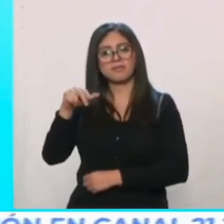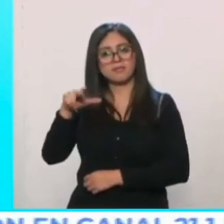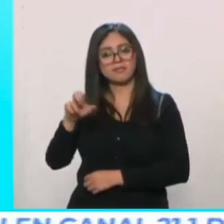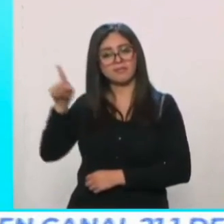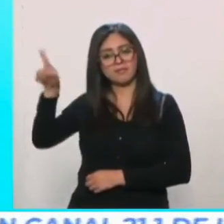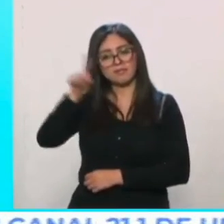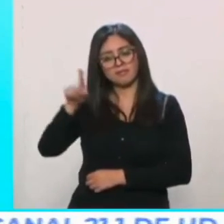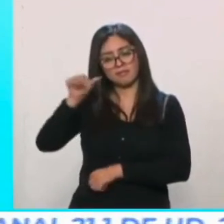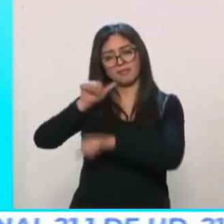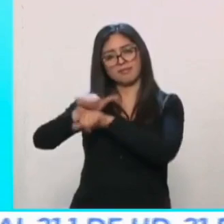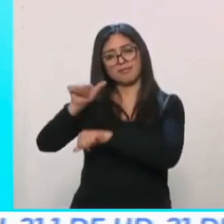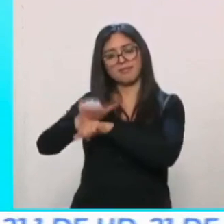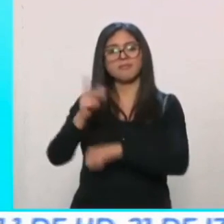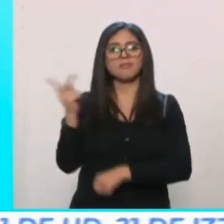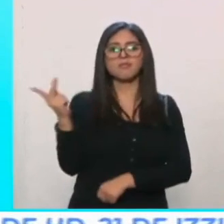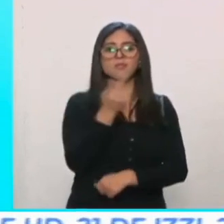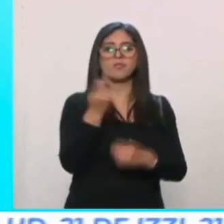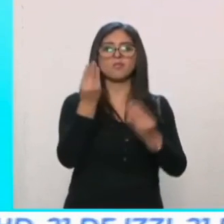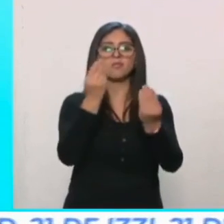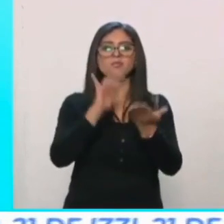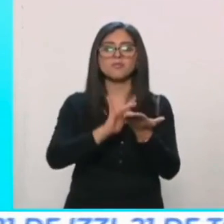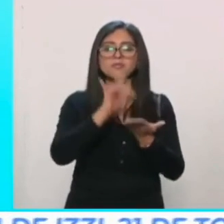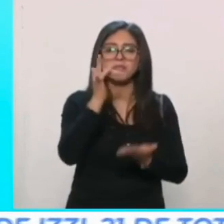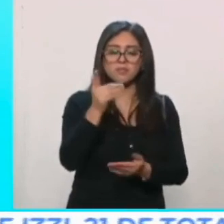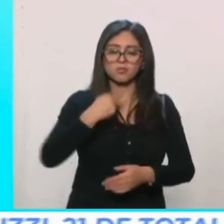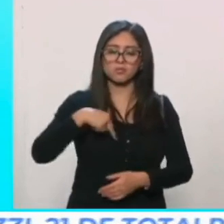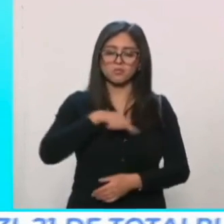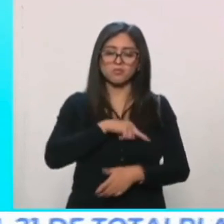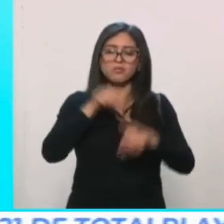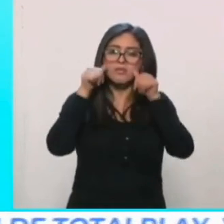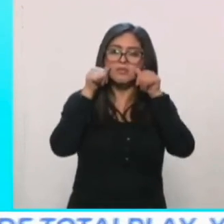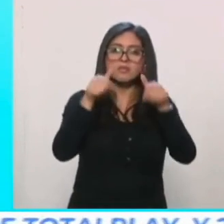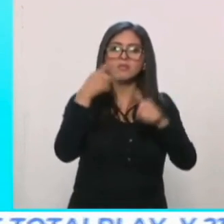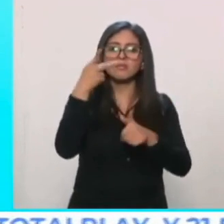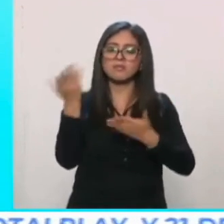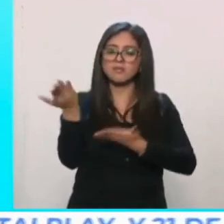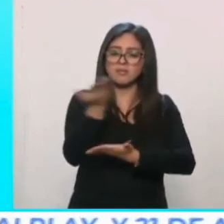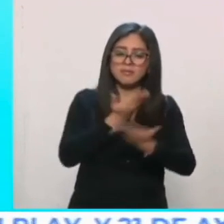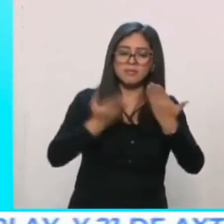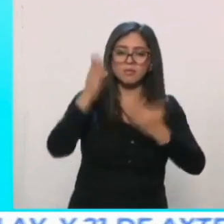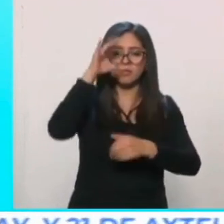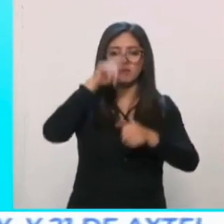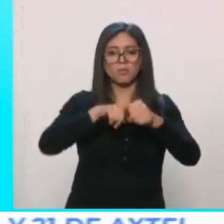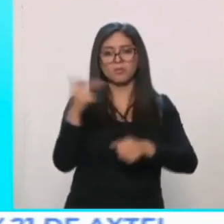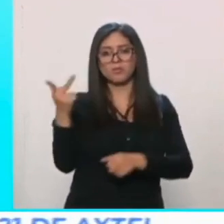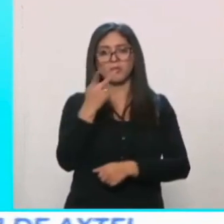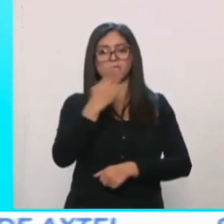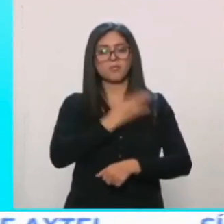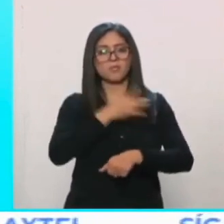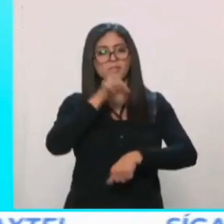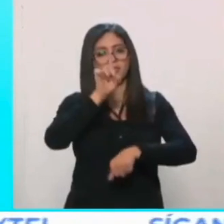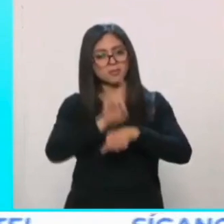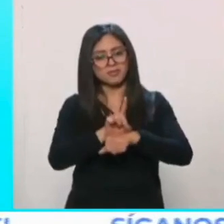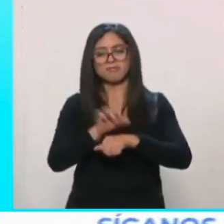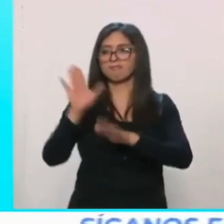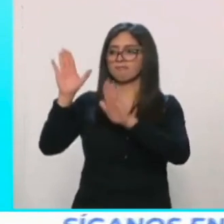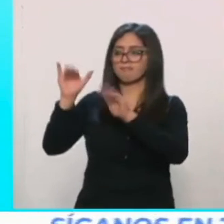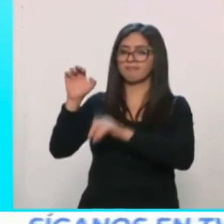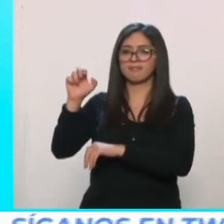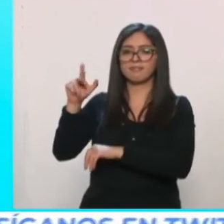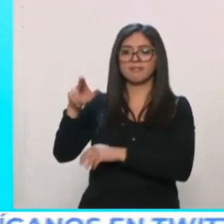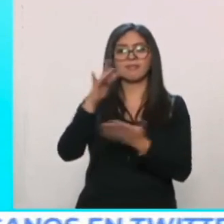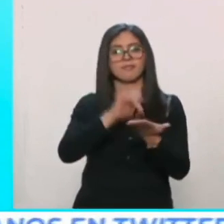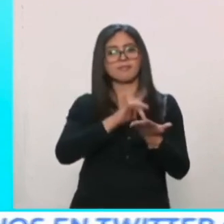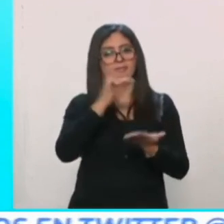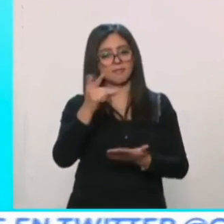Buenos Aires en Argentina. Muchísimas gracias a ambos y estamos muy pendientes de este intercambio cultural. Muy buenos días. Muy buenos días. Hasta luego, Enrique, gracias,